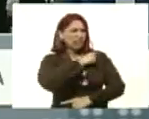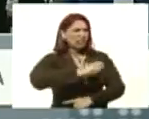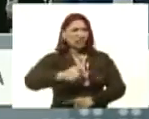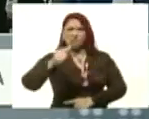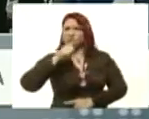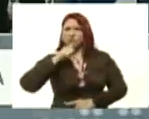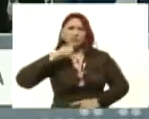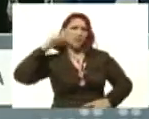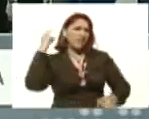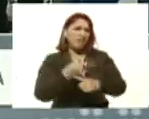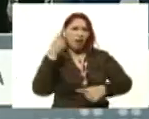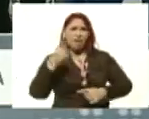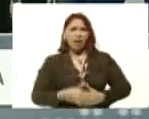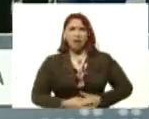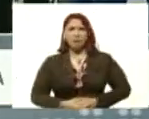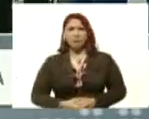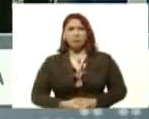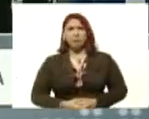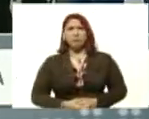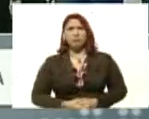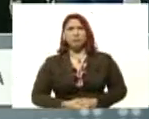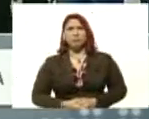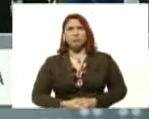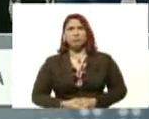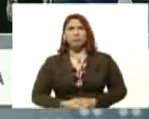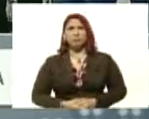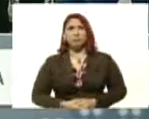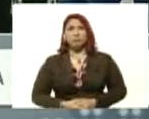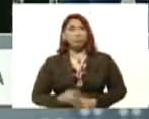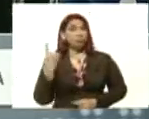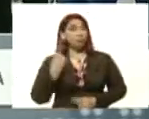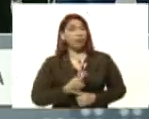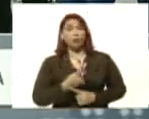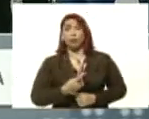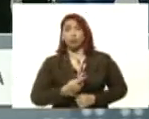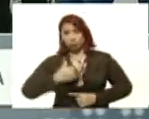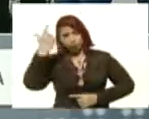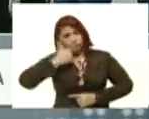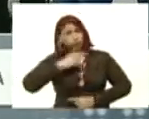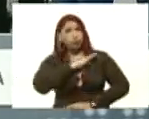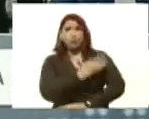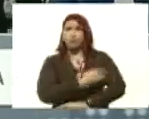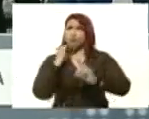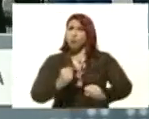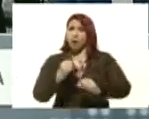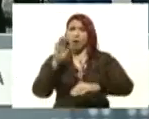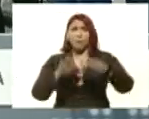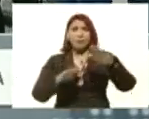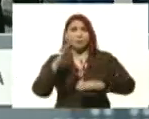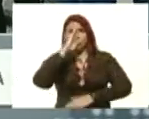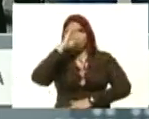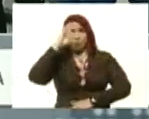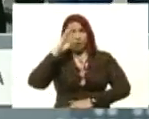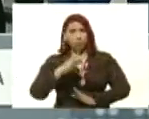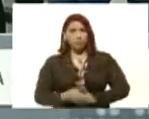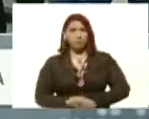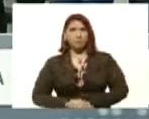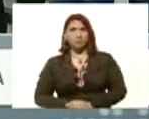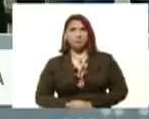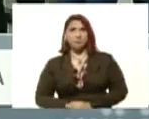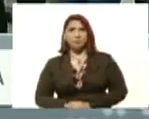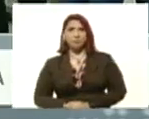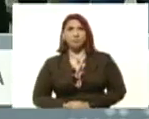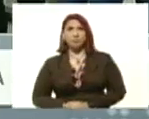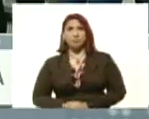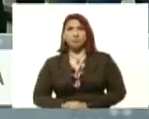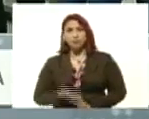tengas que cortar, le dije. Así tenemos que ser a veces. Ah, Diosdado,